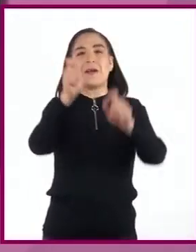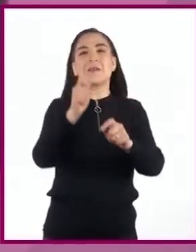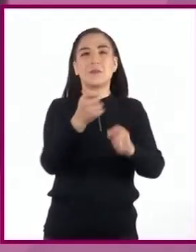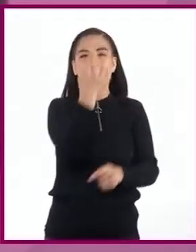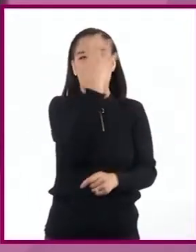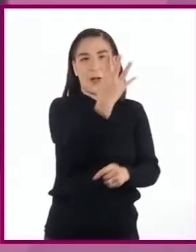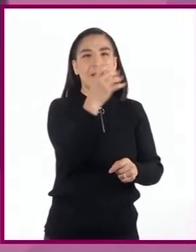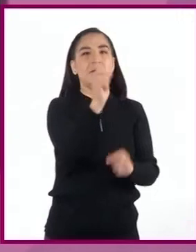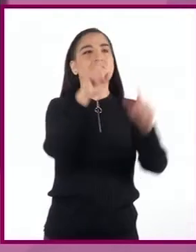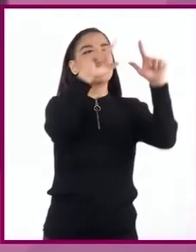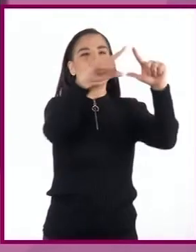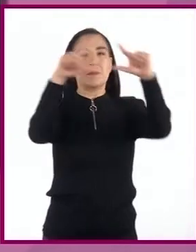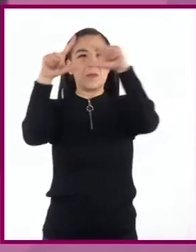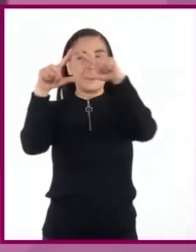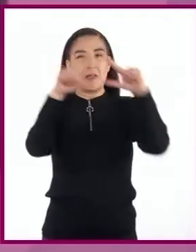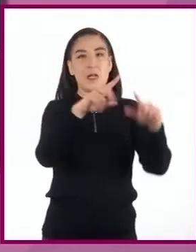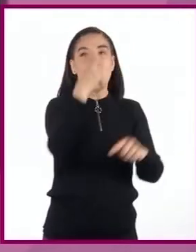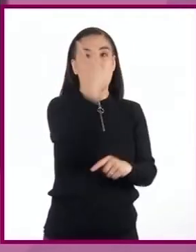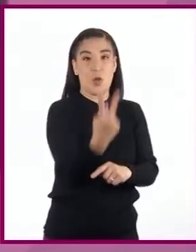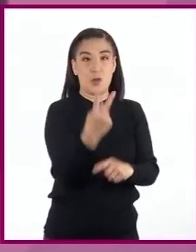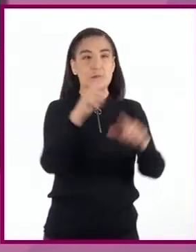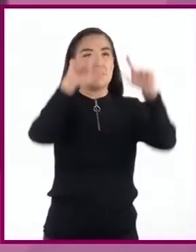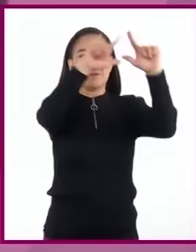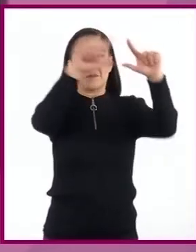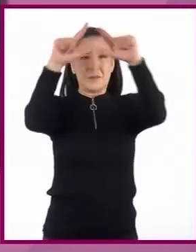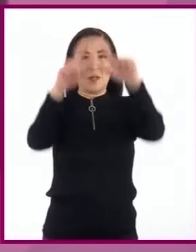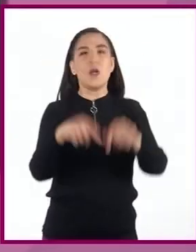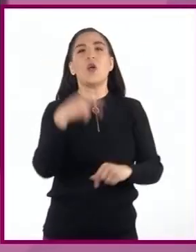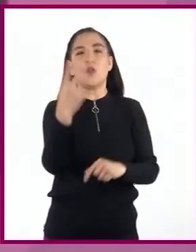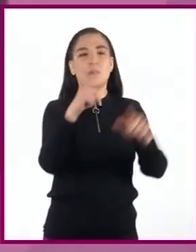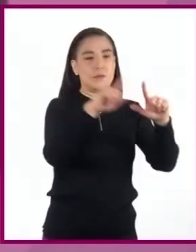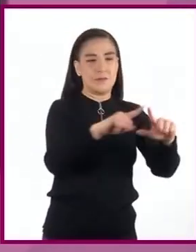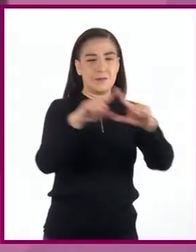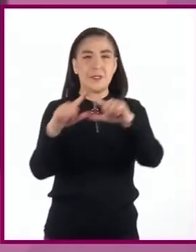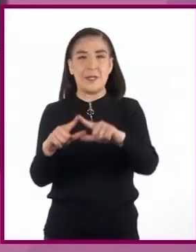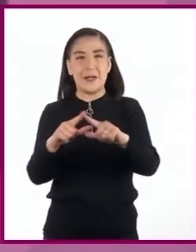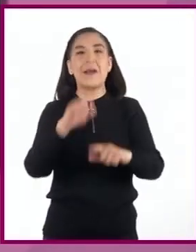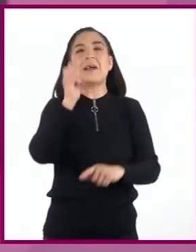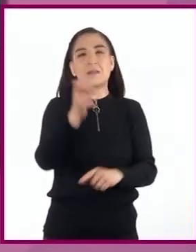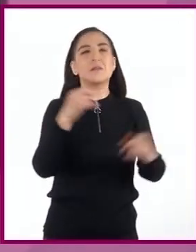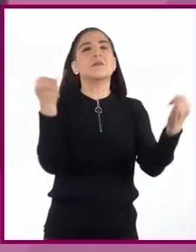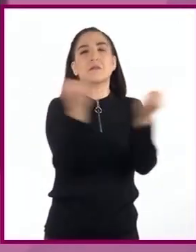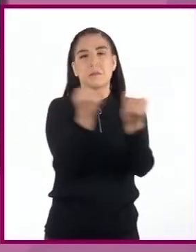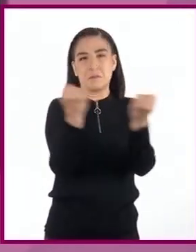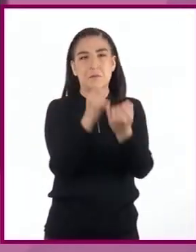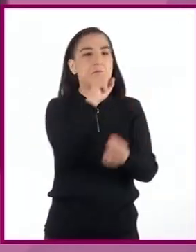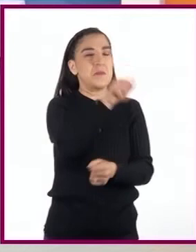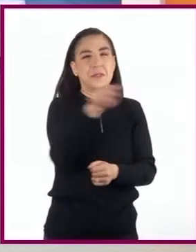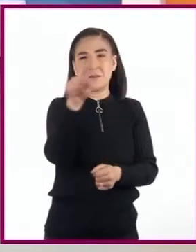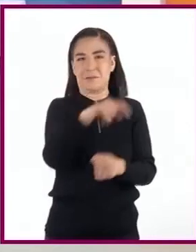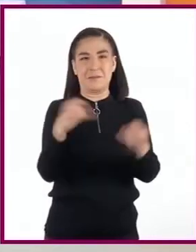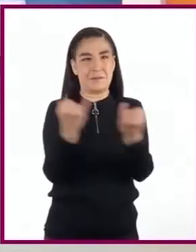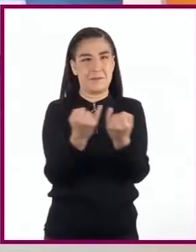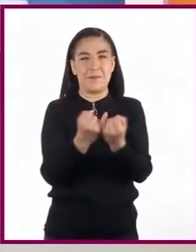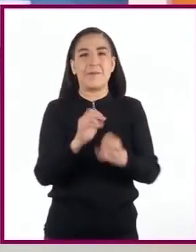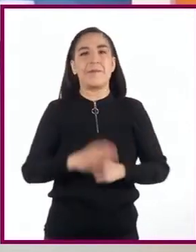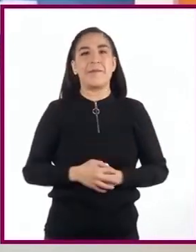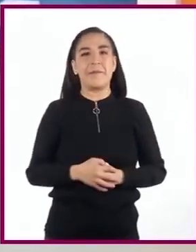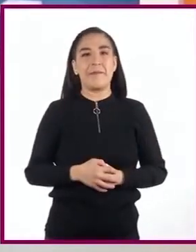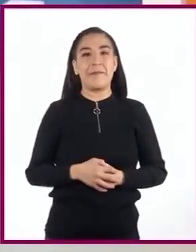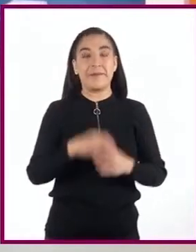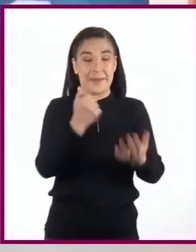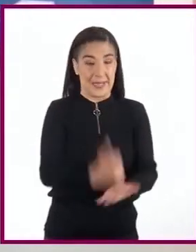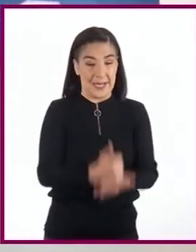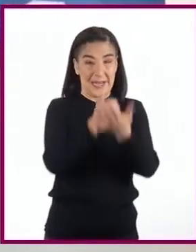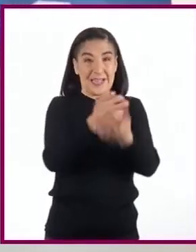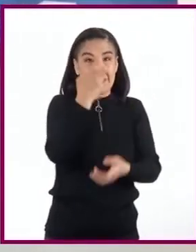2 en la parte superior y 2 en la parte inferior. Dichos triángulos son congruentes entre sí. Con la ayuda de los